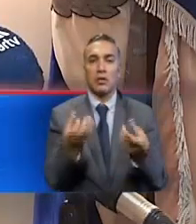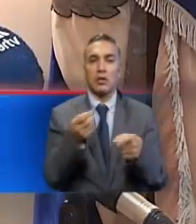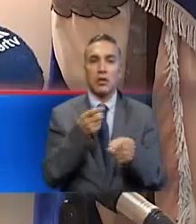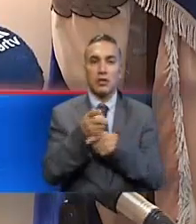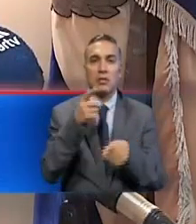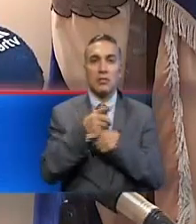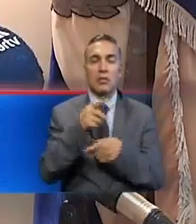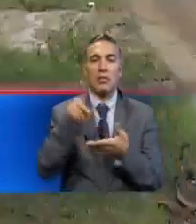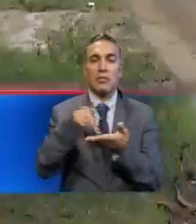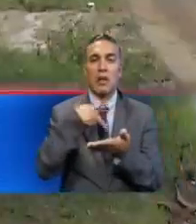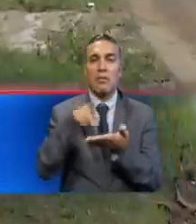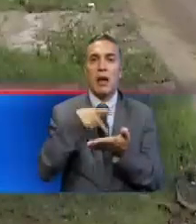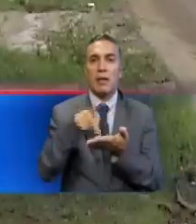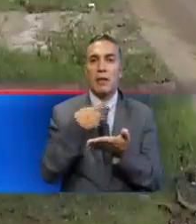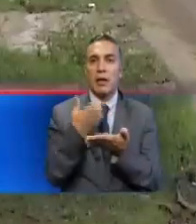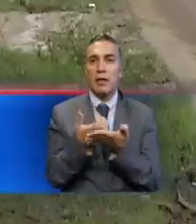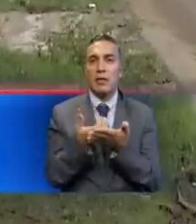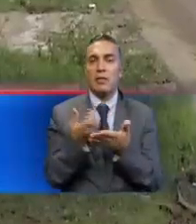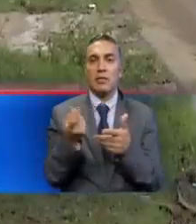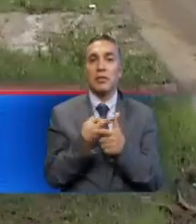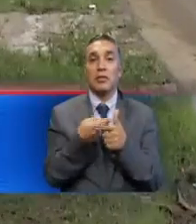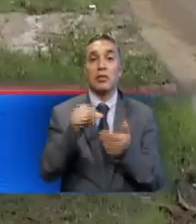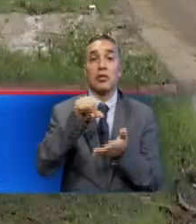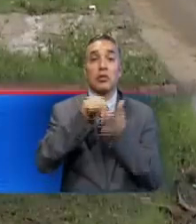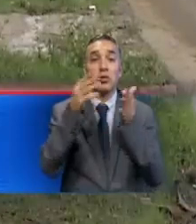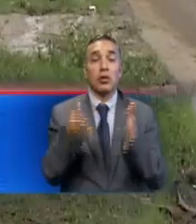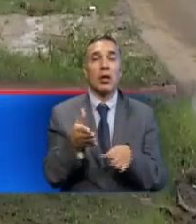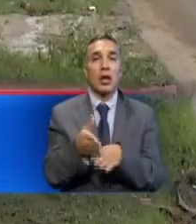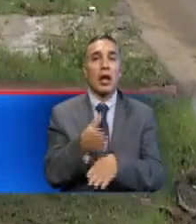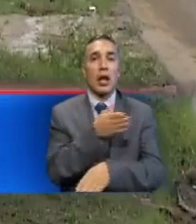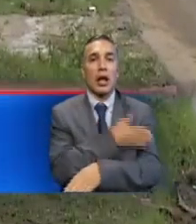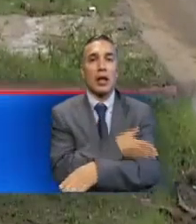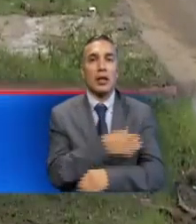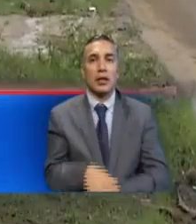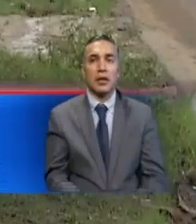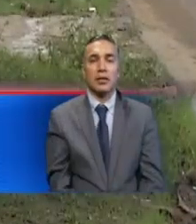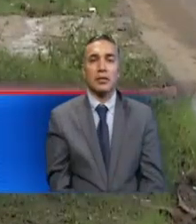por un rédito económico, ya que este ciudadano anteriormente